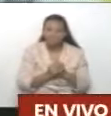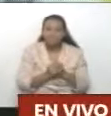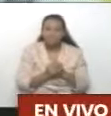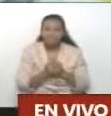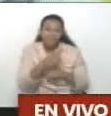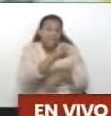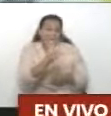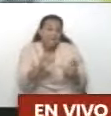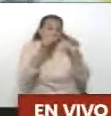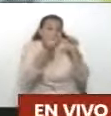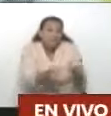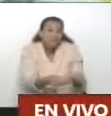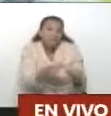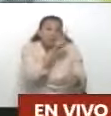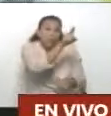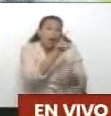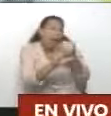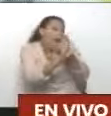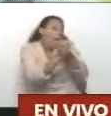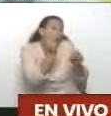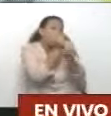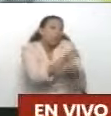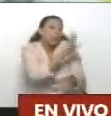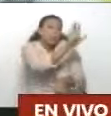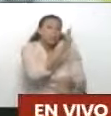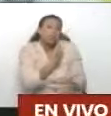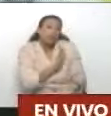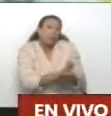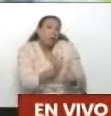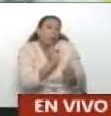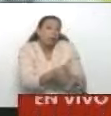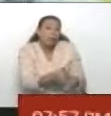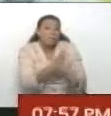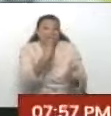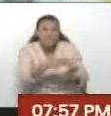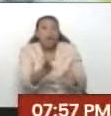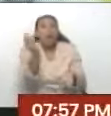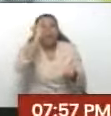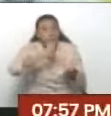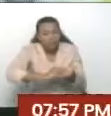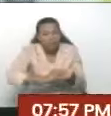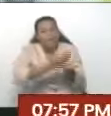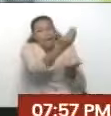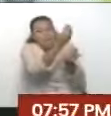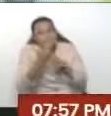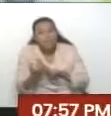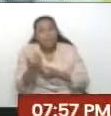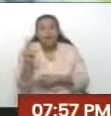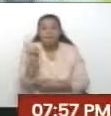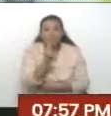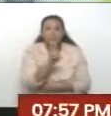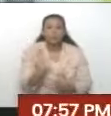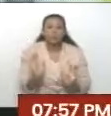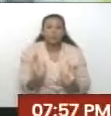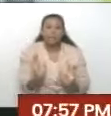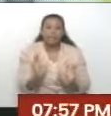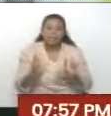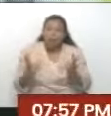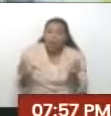quiera quedar tendrá todo el apoyo también. Pero aquel que quiera venir al seno de su